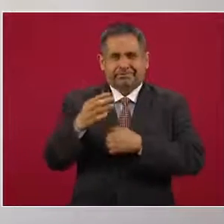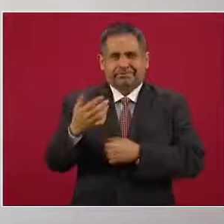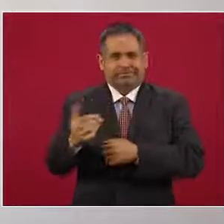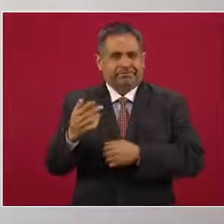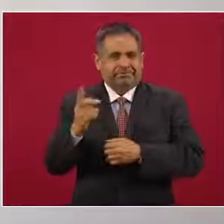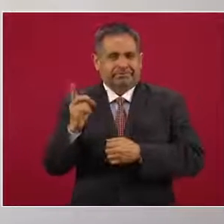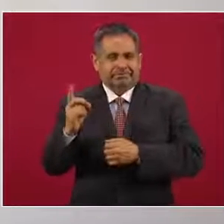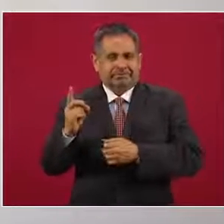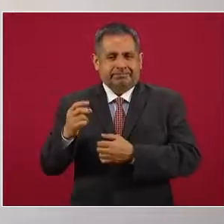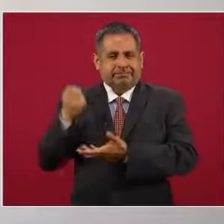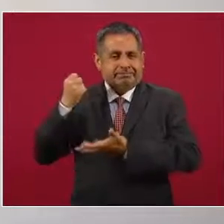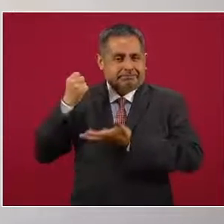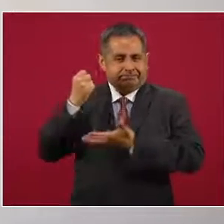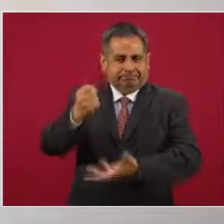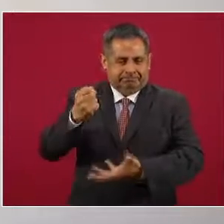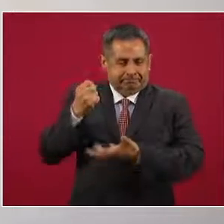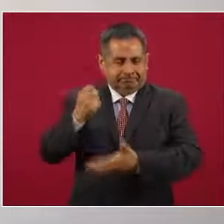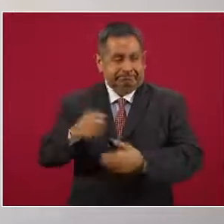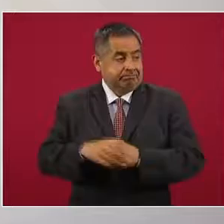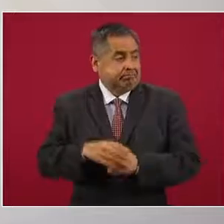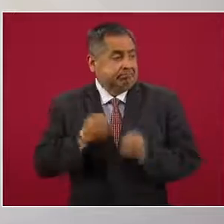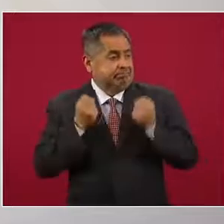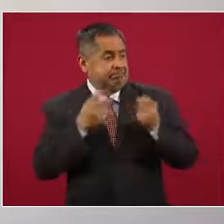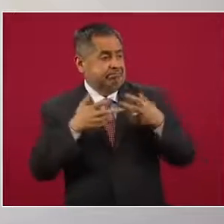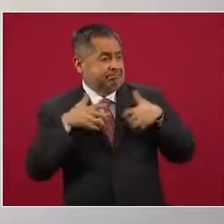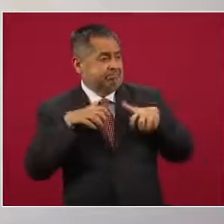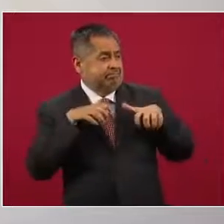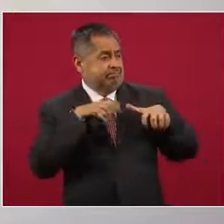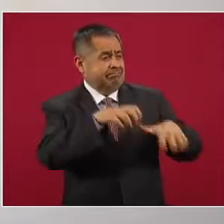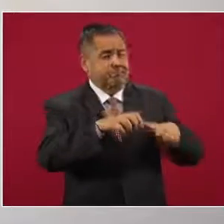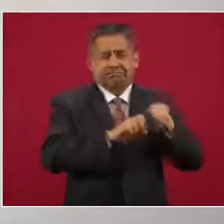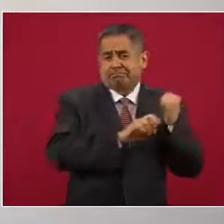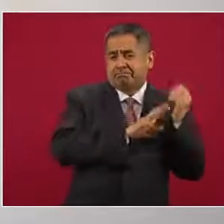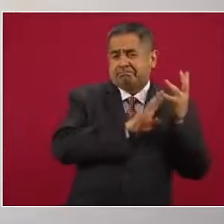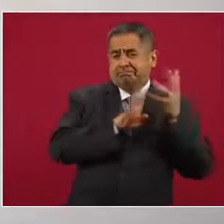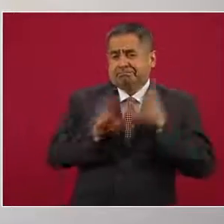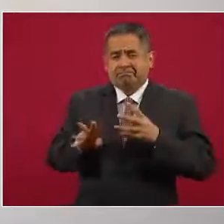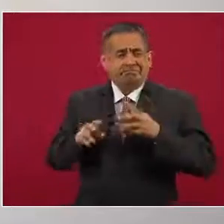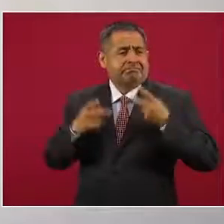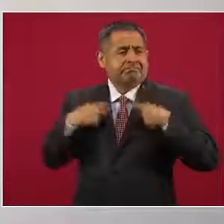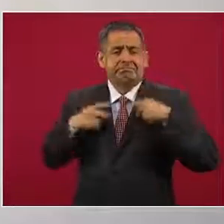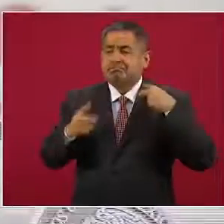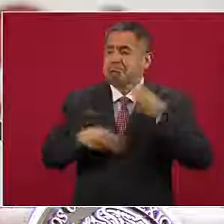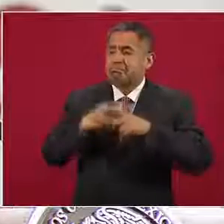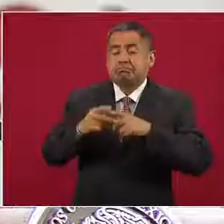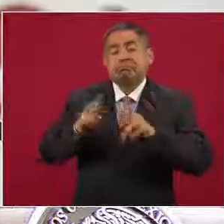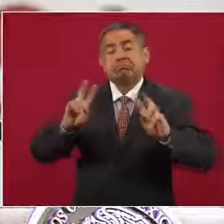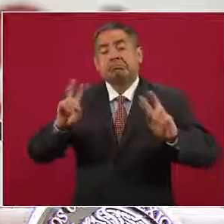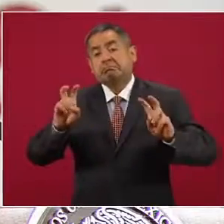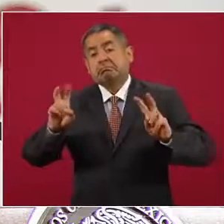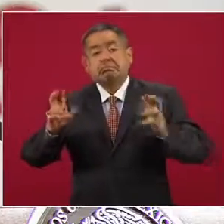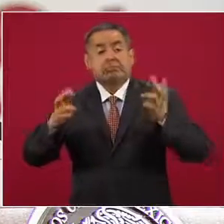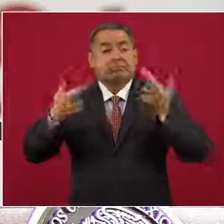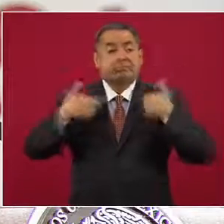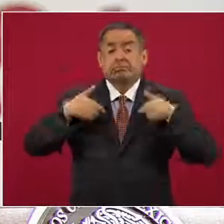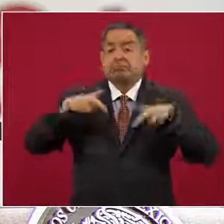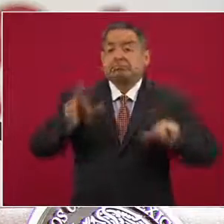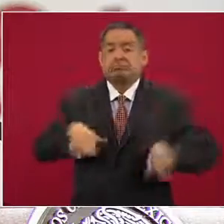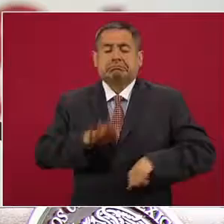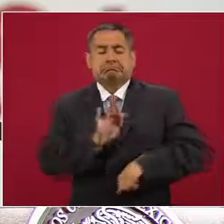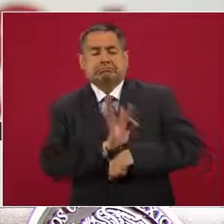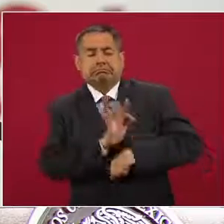eran romerías de coyotes, de representantes